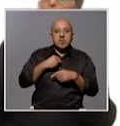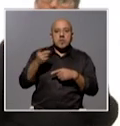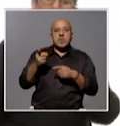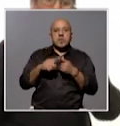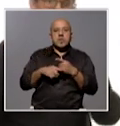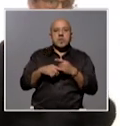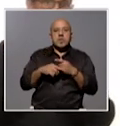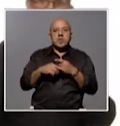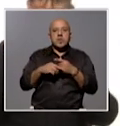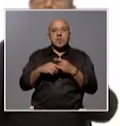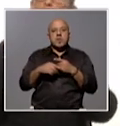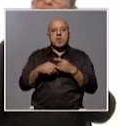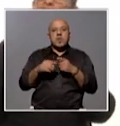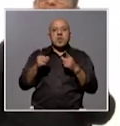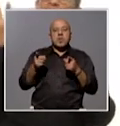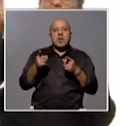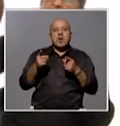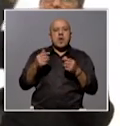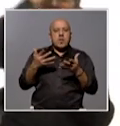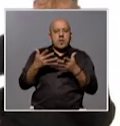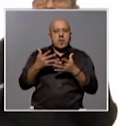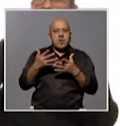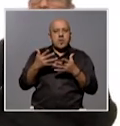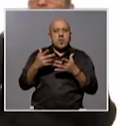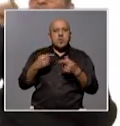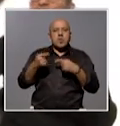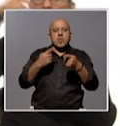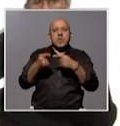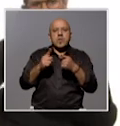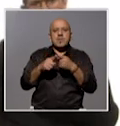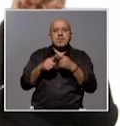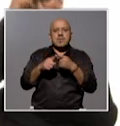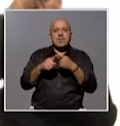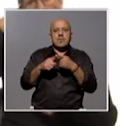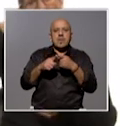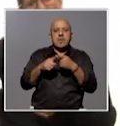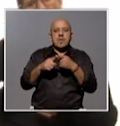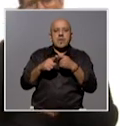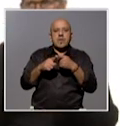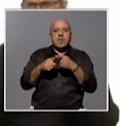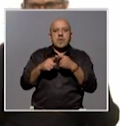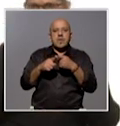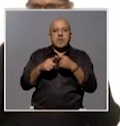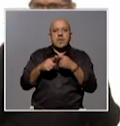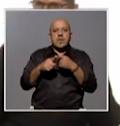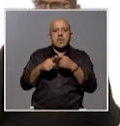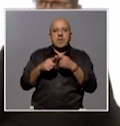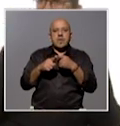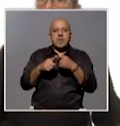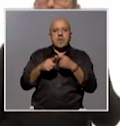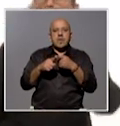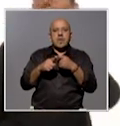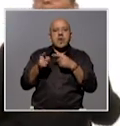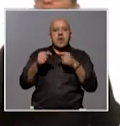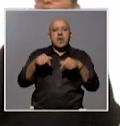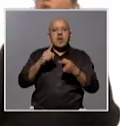fuerte y va a seguir intentando ahora es su suerte corre en base al acuerdo